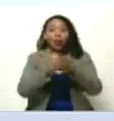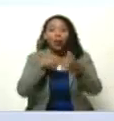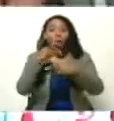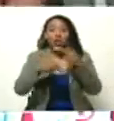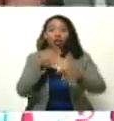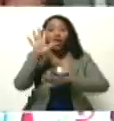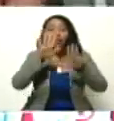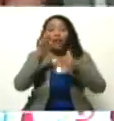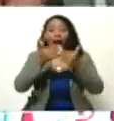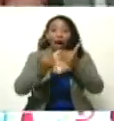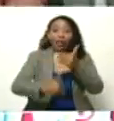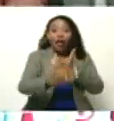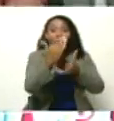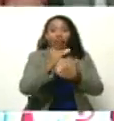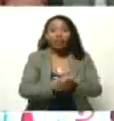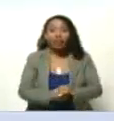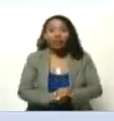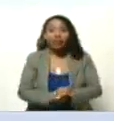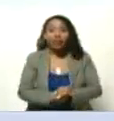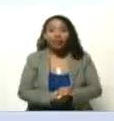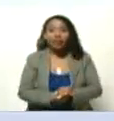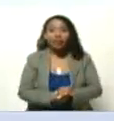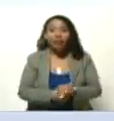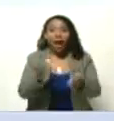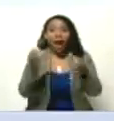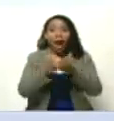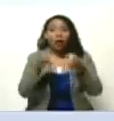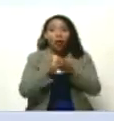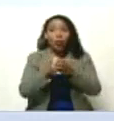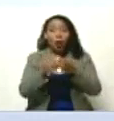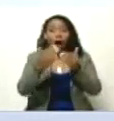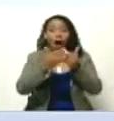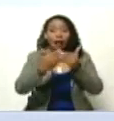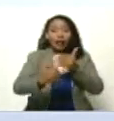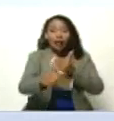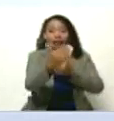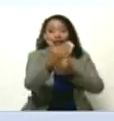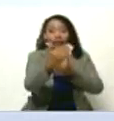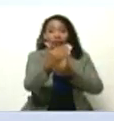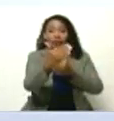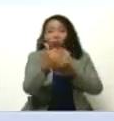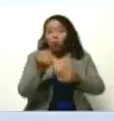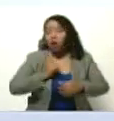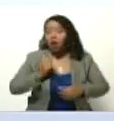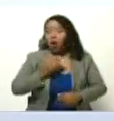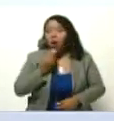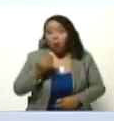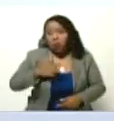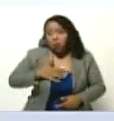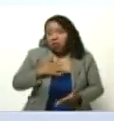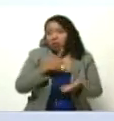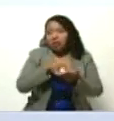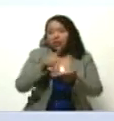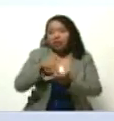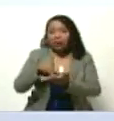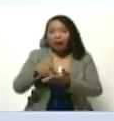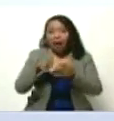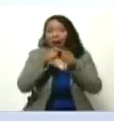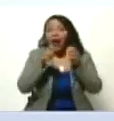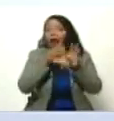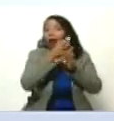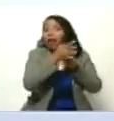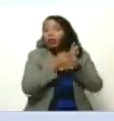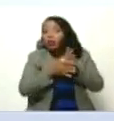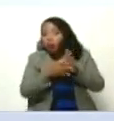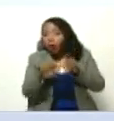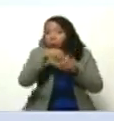15 en adelante. No, el partido de 15 en adelante. Cualquier joven puede estar en la estructura. Si es